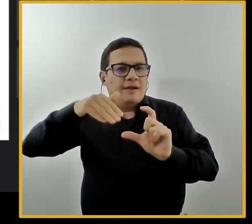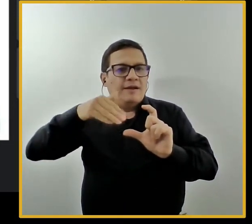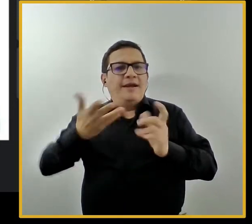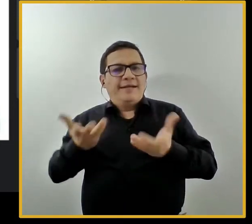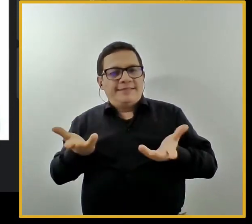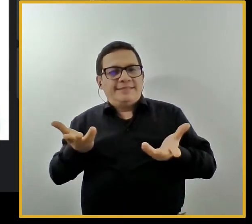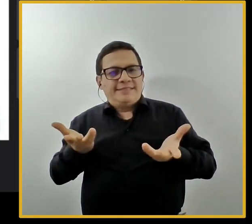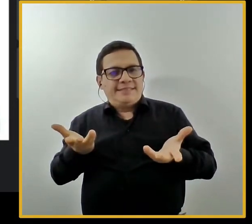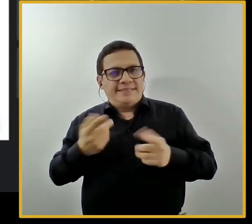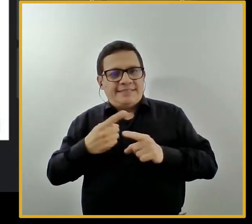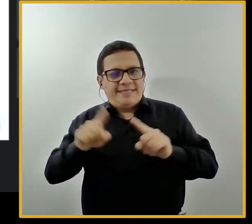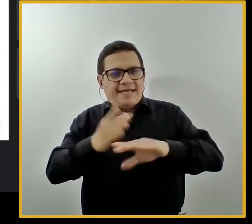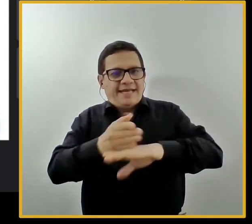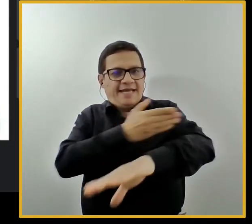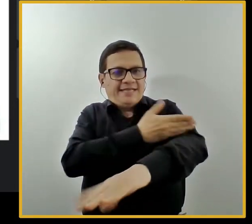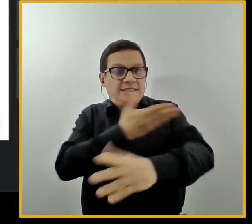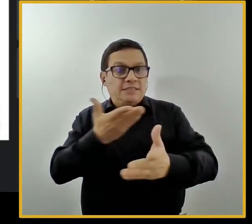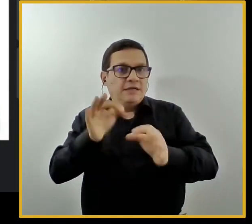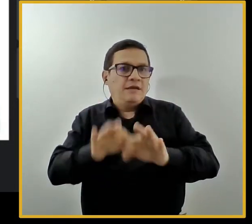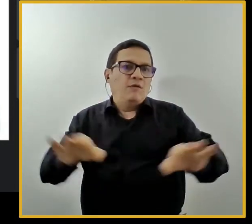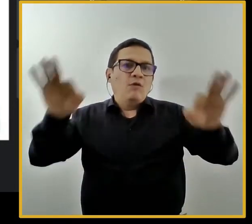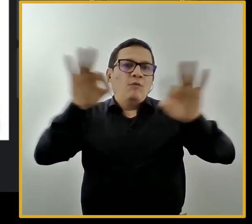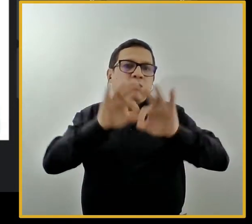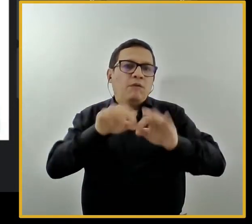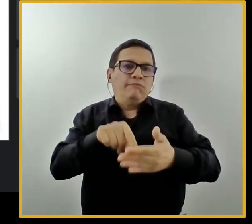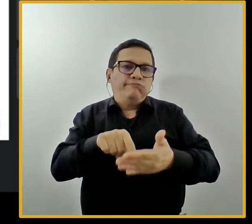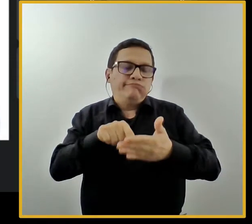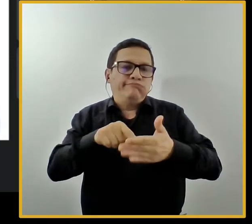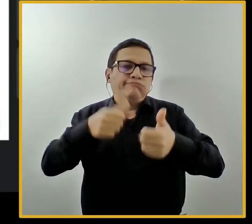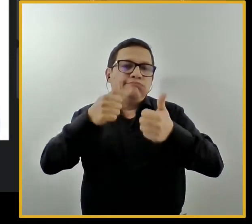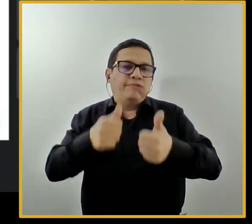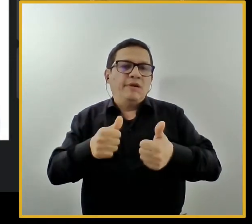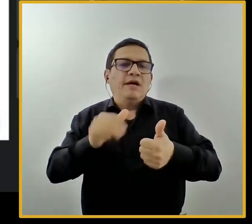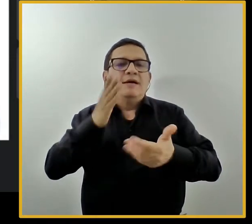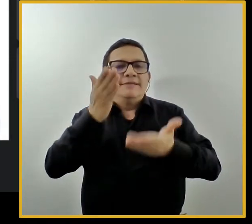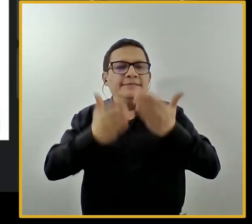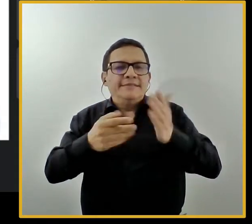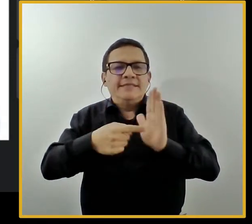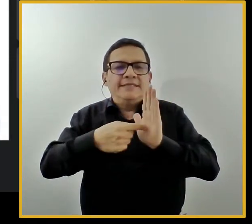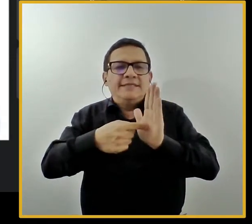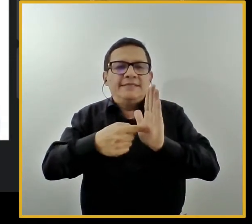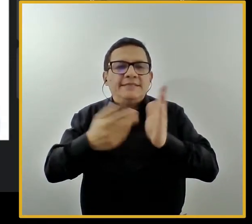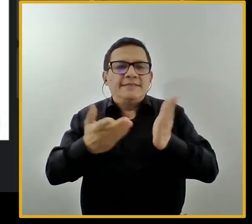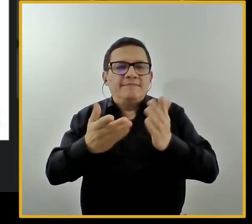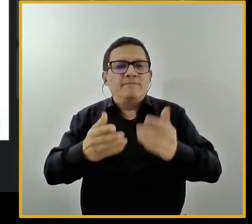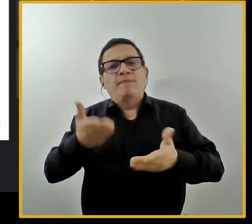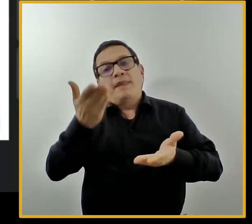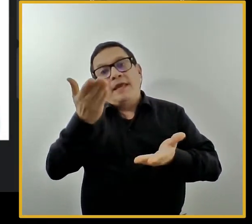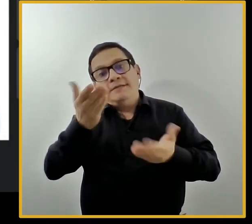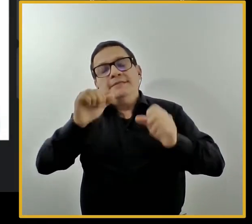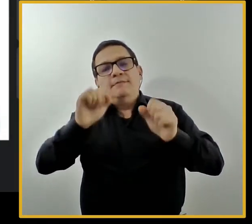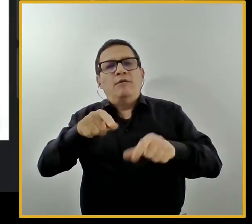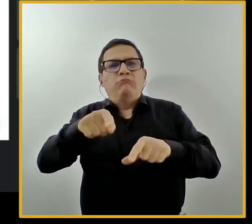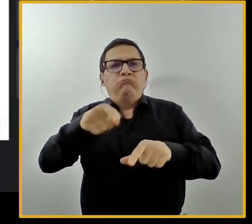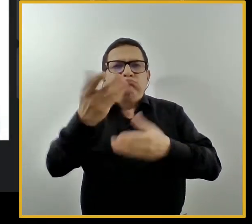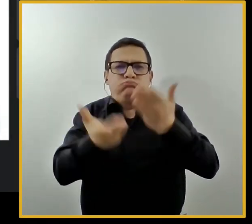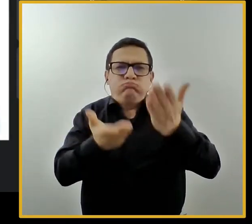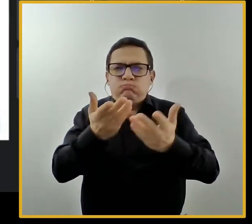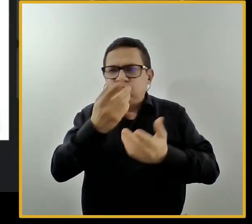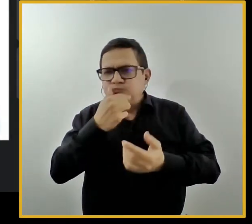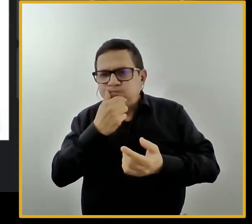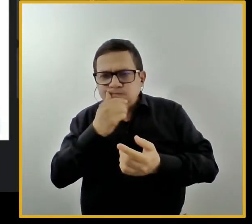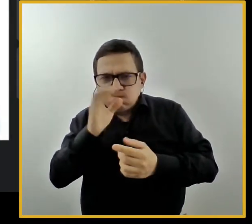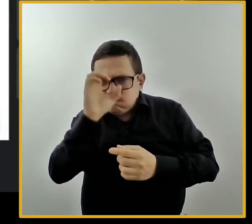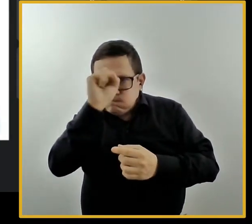visto. Entonces es muy importante allí tener en cuenta lo siguiente, que para poder